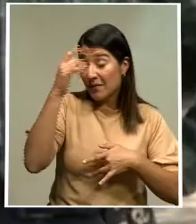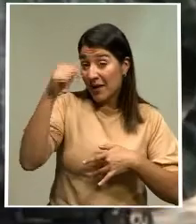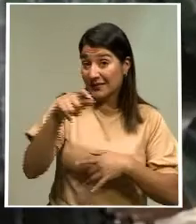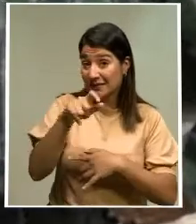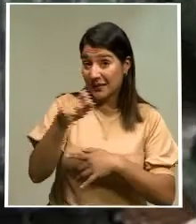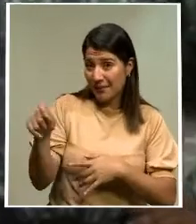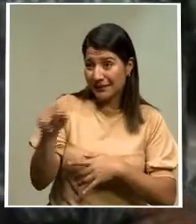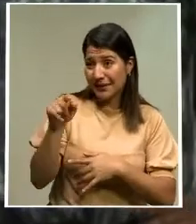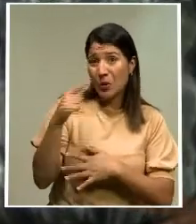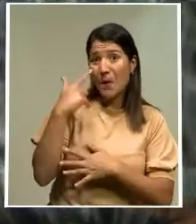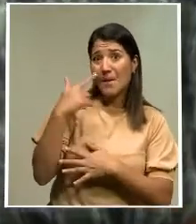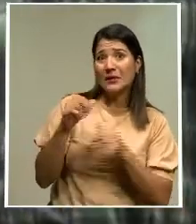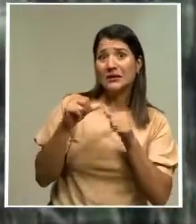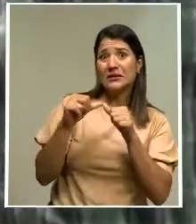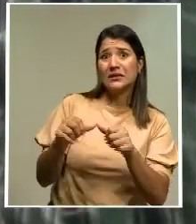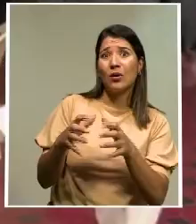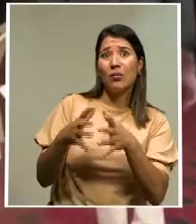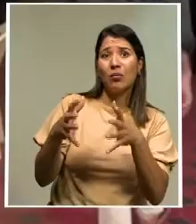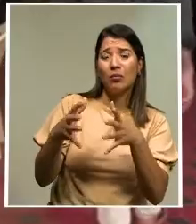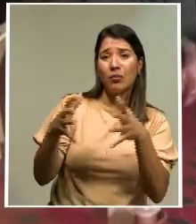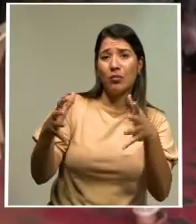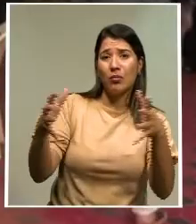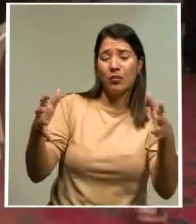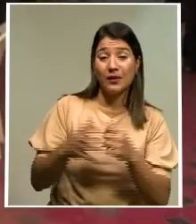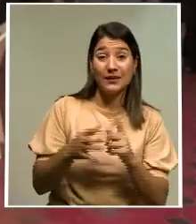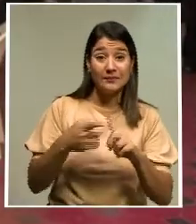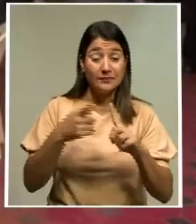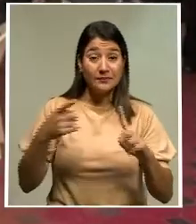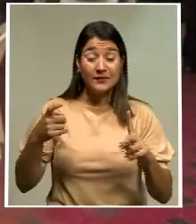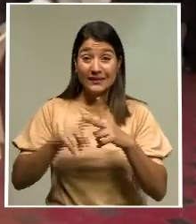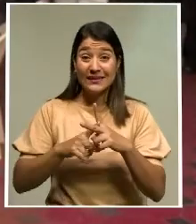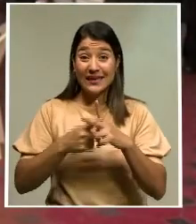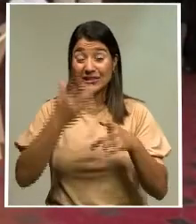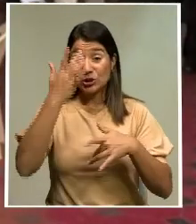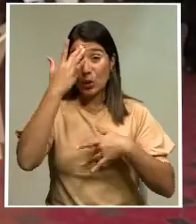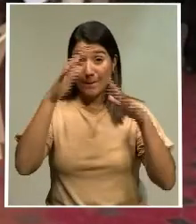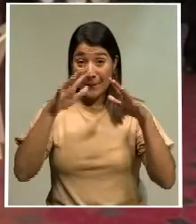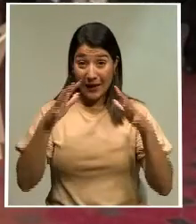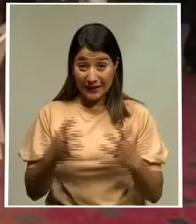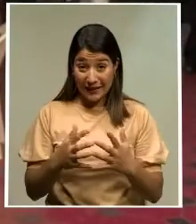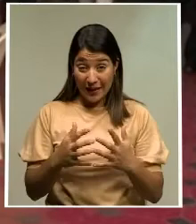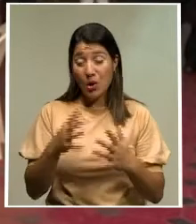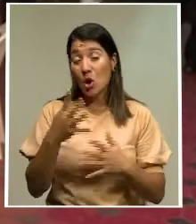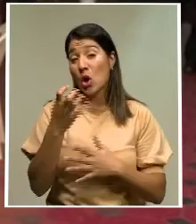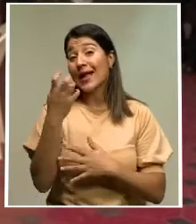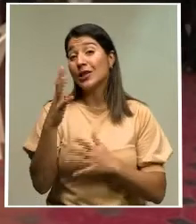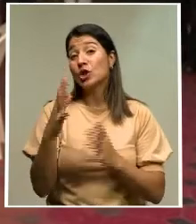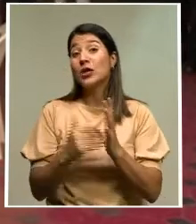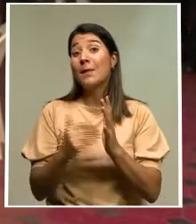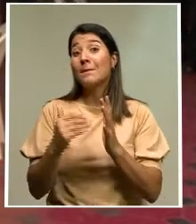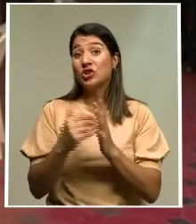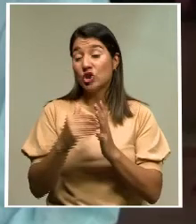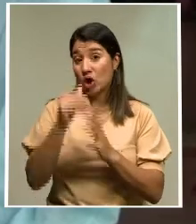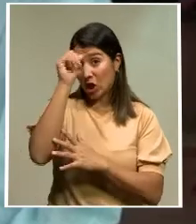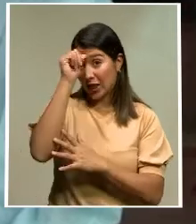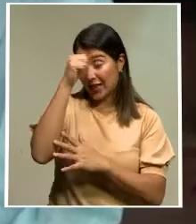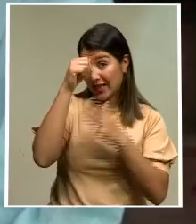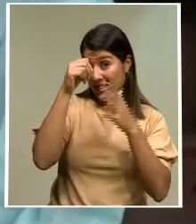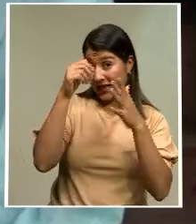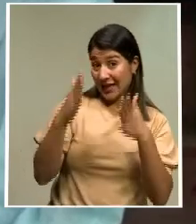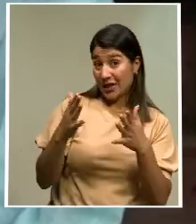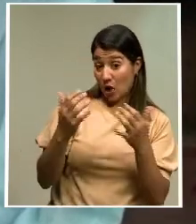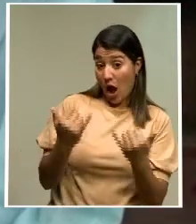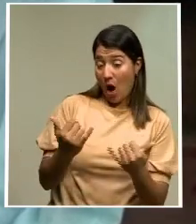que parece que seguirá creciendo. Desde el comienzo de la pandemia, más de 14 millones de indios han contraído el virus